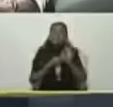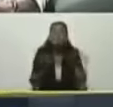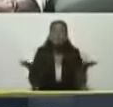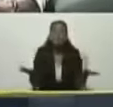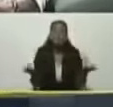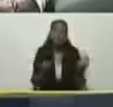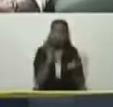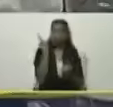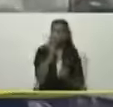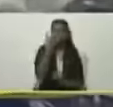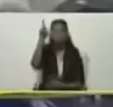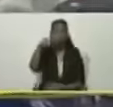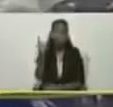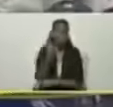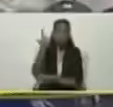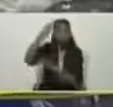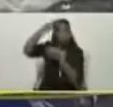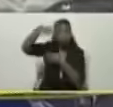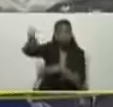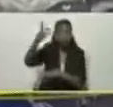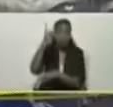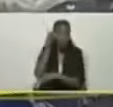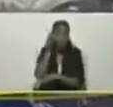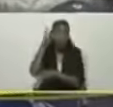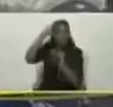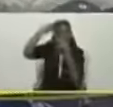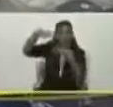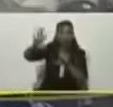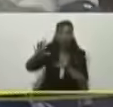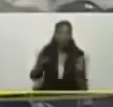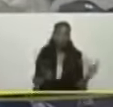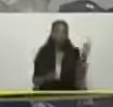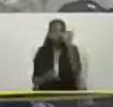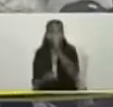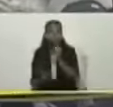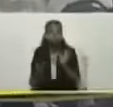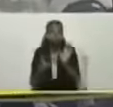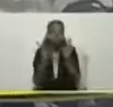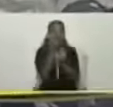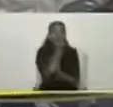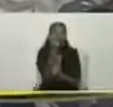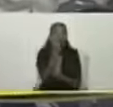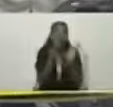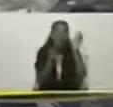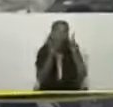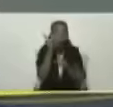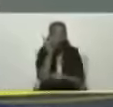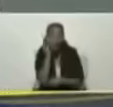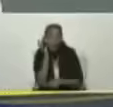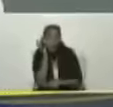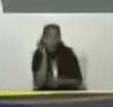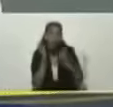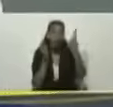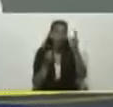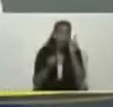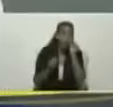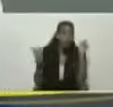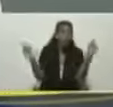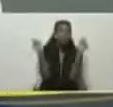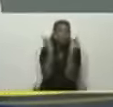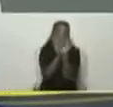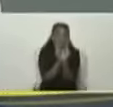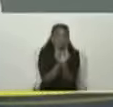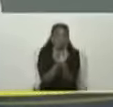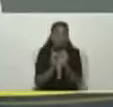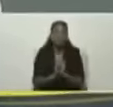no es cosa de la mujer, tiene que ser un asunto de la mujer y del hombre,